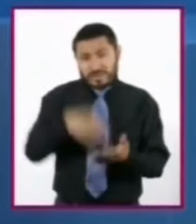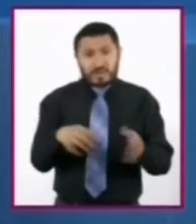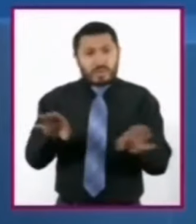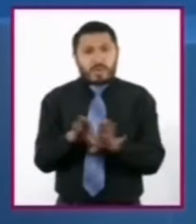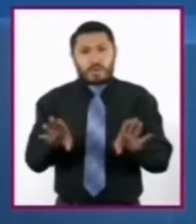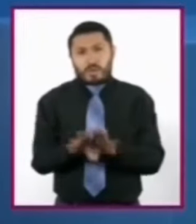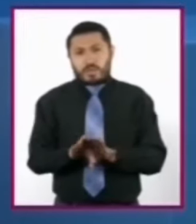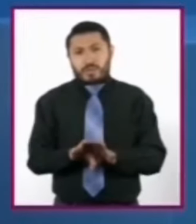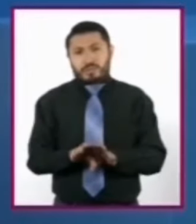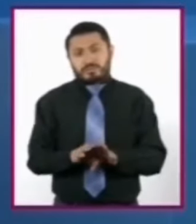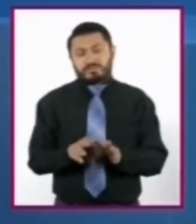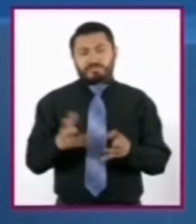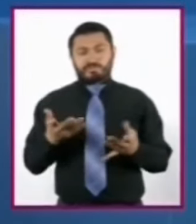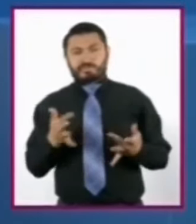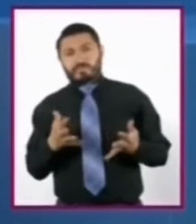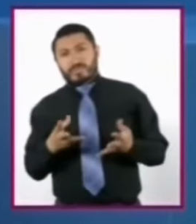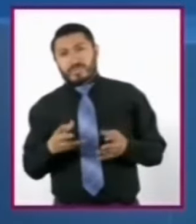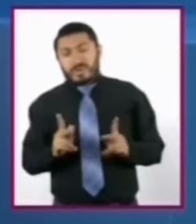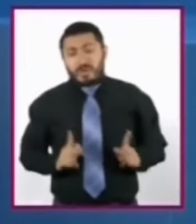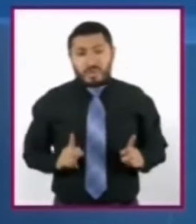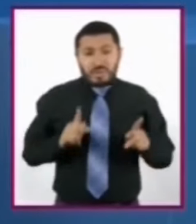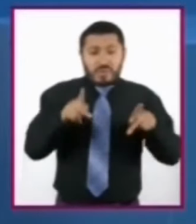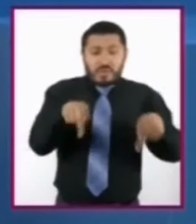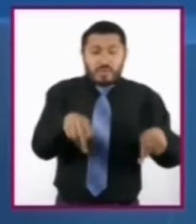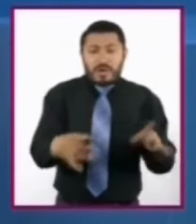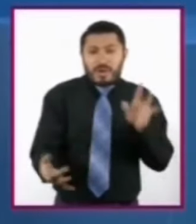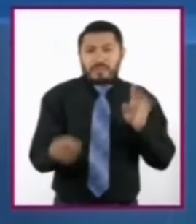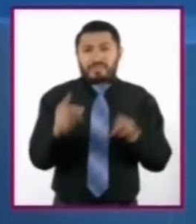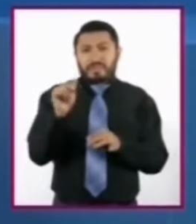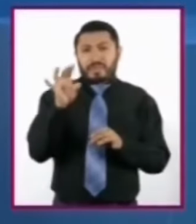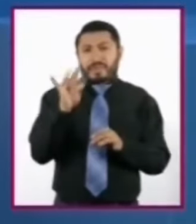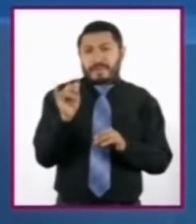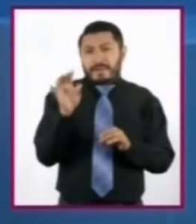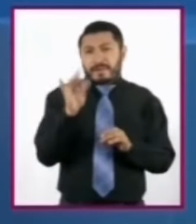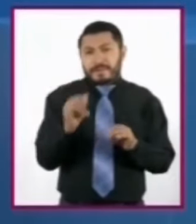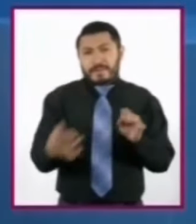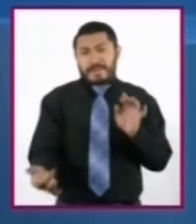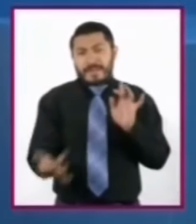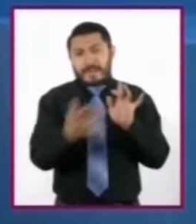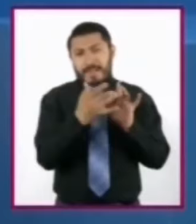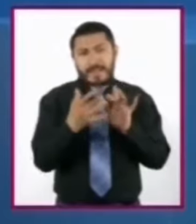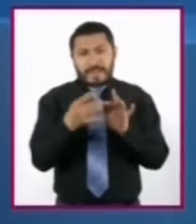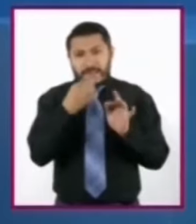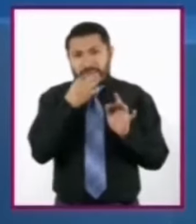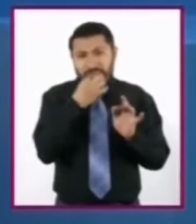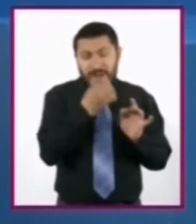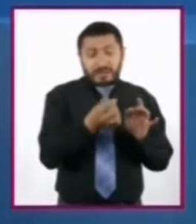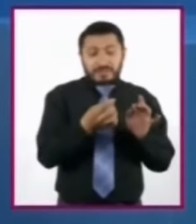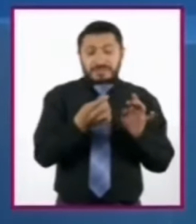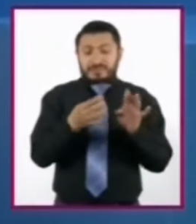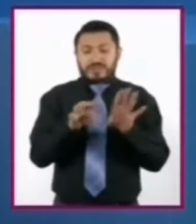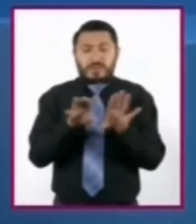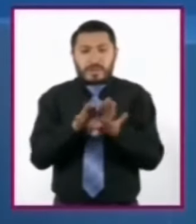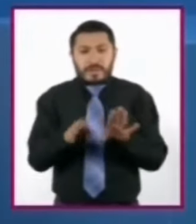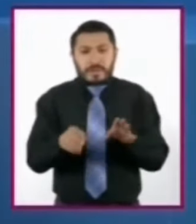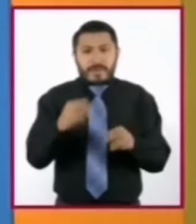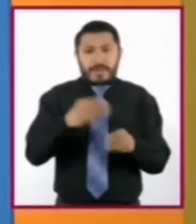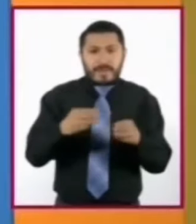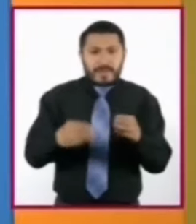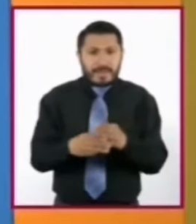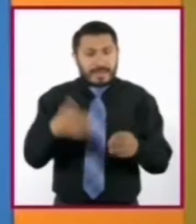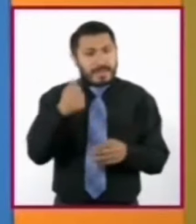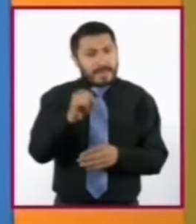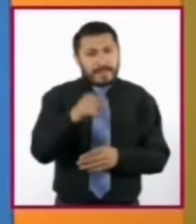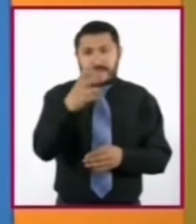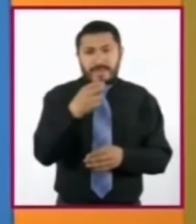como una especie de puentes o pegamento entre los átomos que hace que el material se sienta de esa forma.